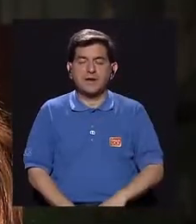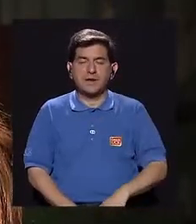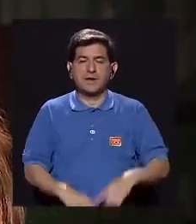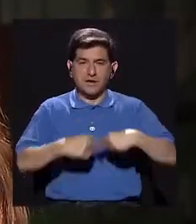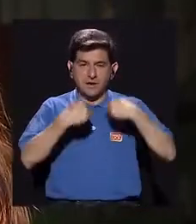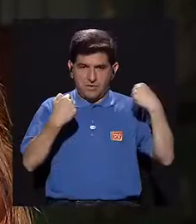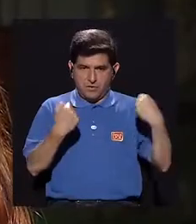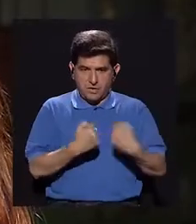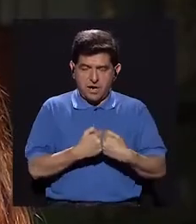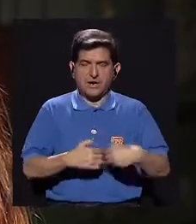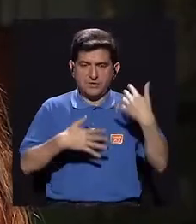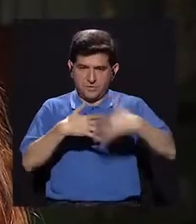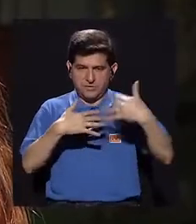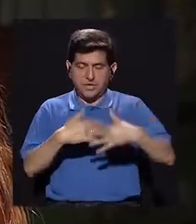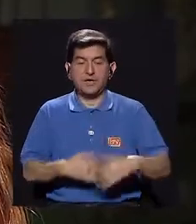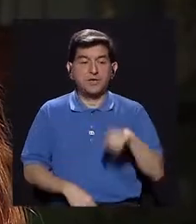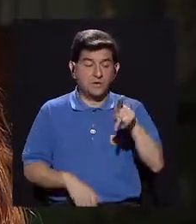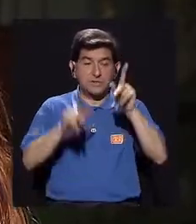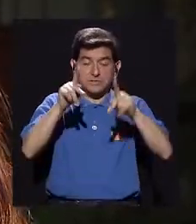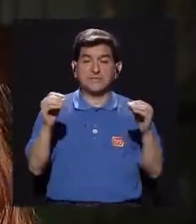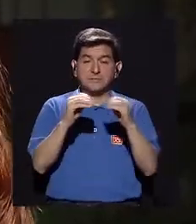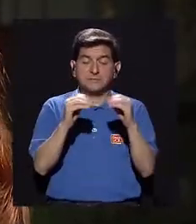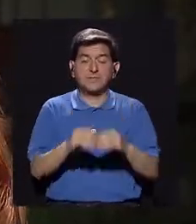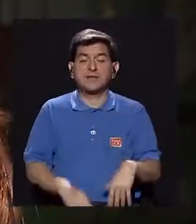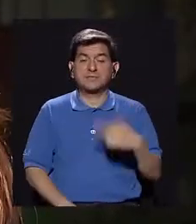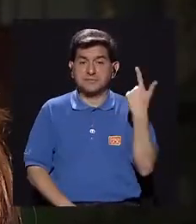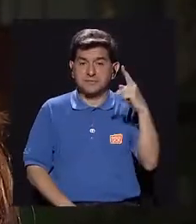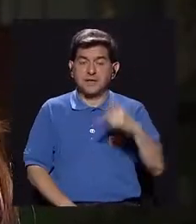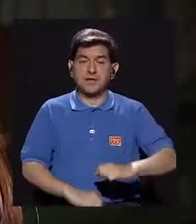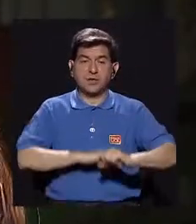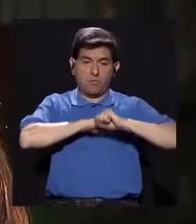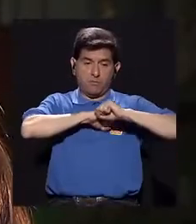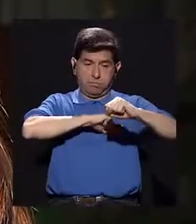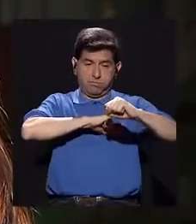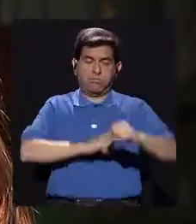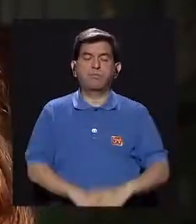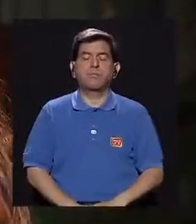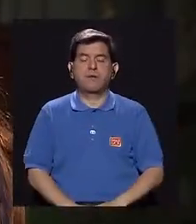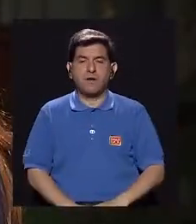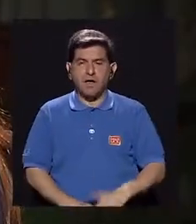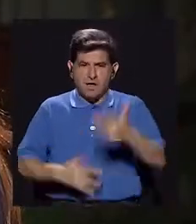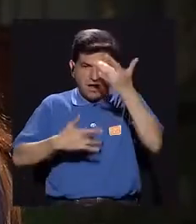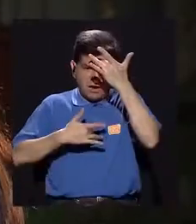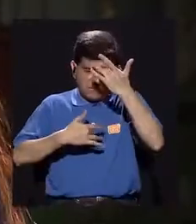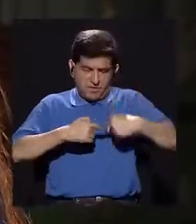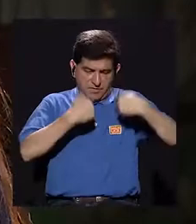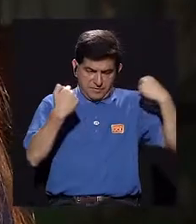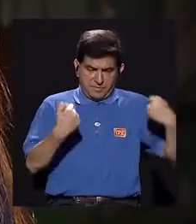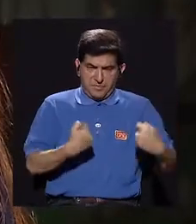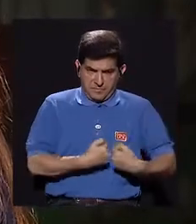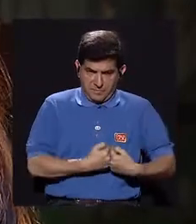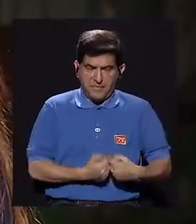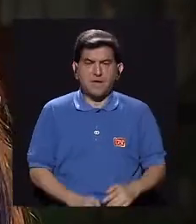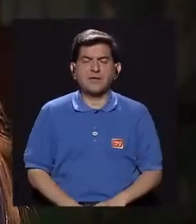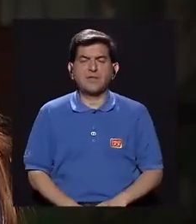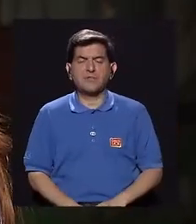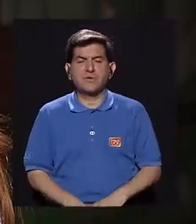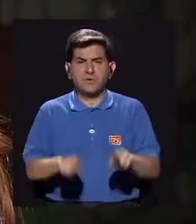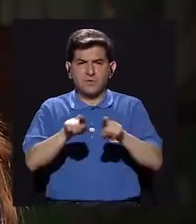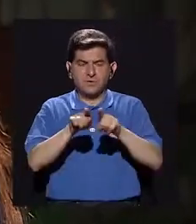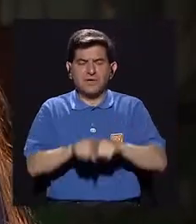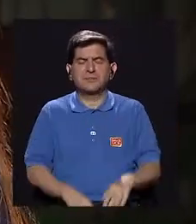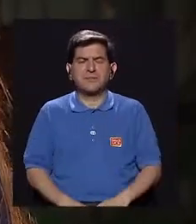cardiovascular. Entonces todos estos pacientes tienen más riesgo de infartos, de enfermedad valvular del corazón, lo que llamamos